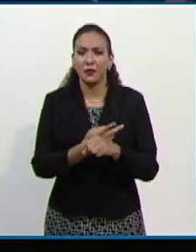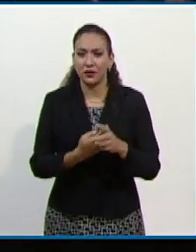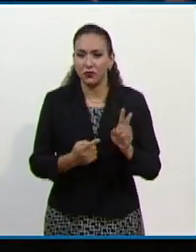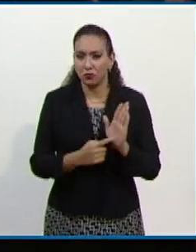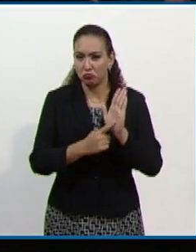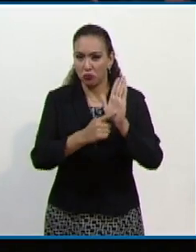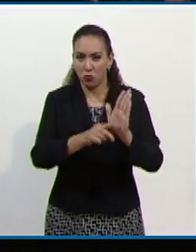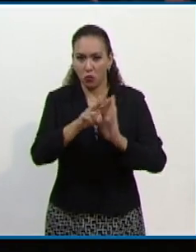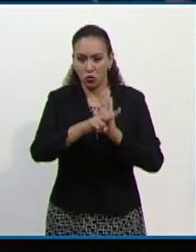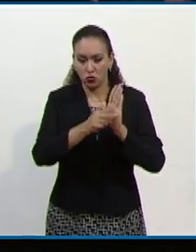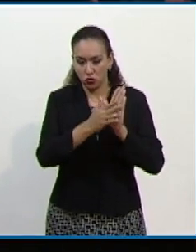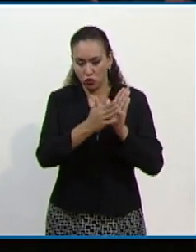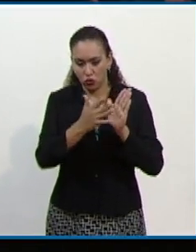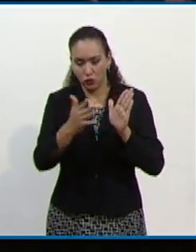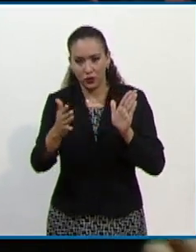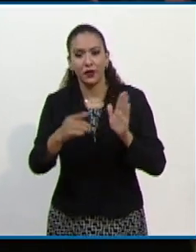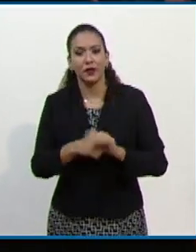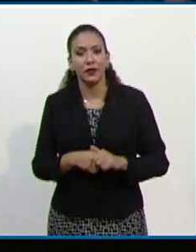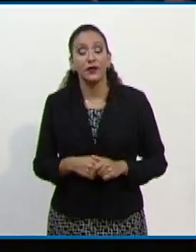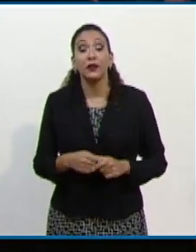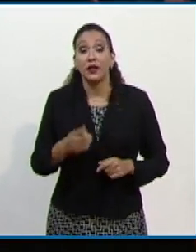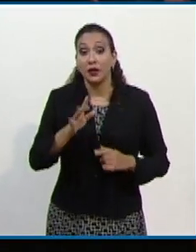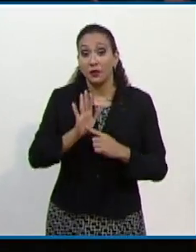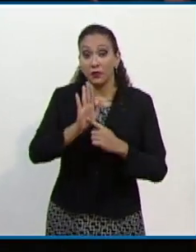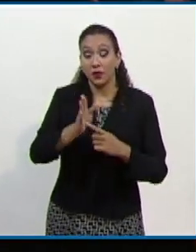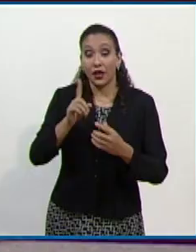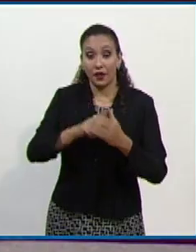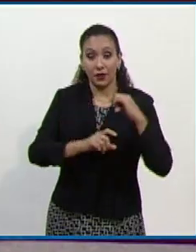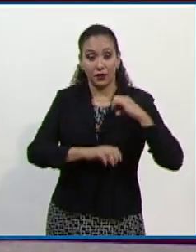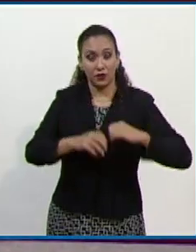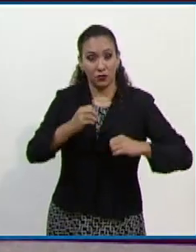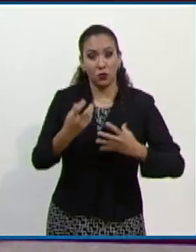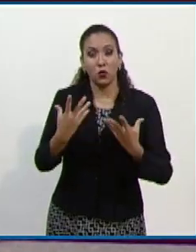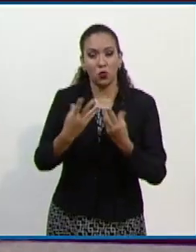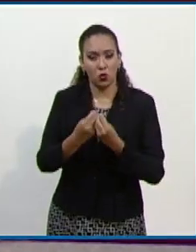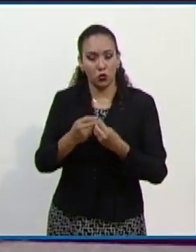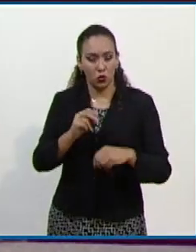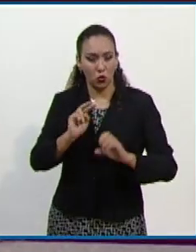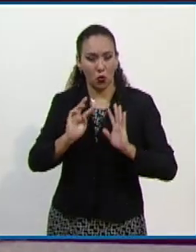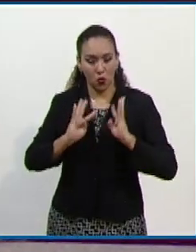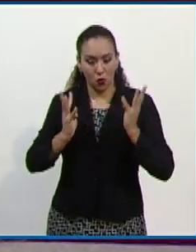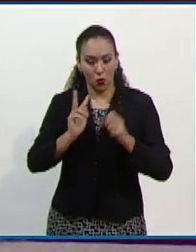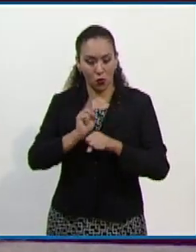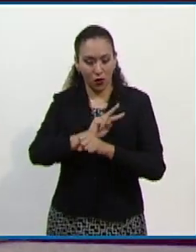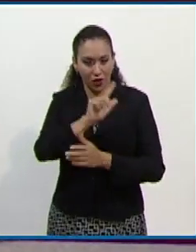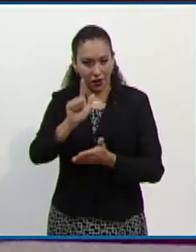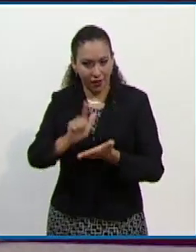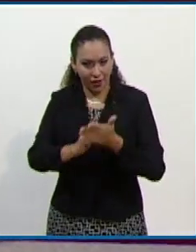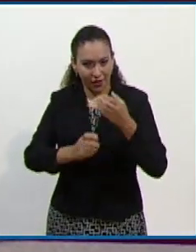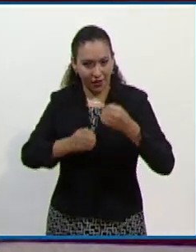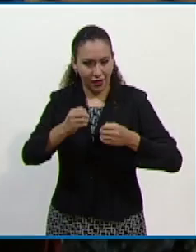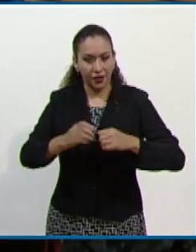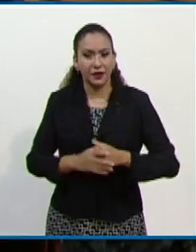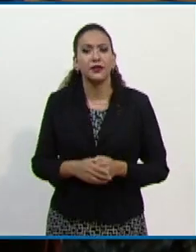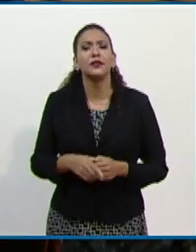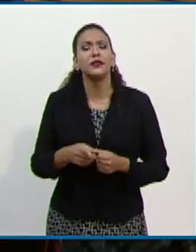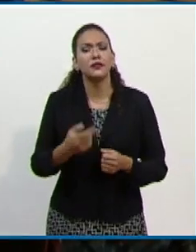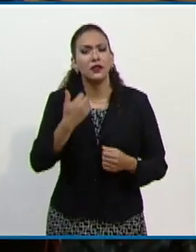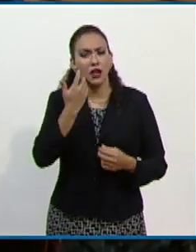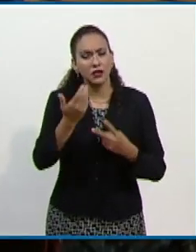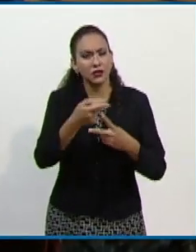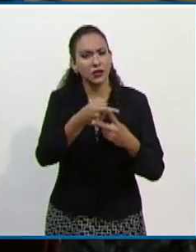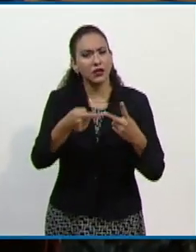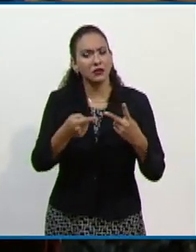de manifiesto que la Suprema Corte y el Consejo de la Judicatura Federal están empeñados en plantear soluciones reales para una mejor